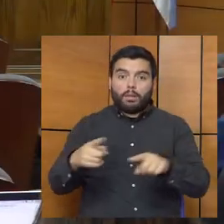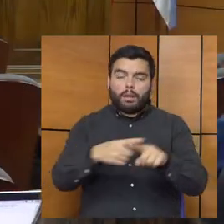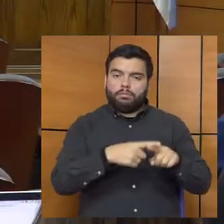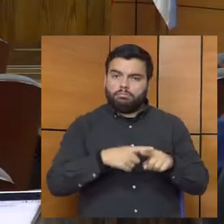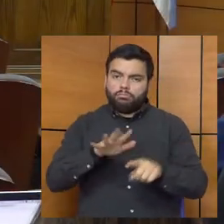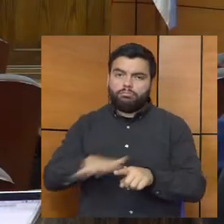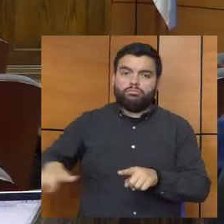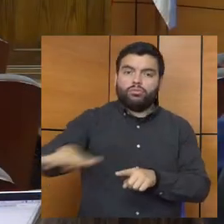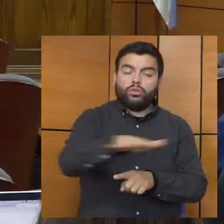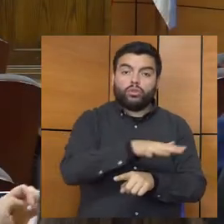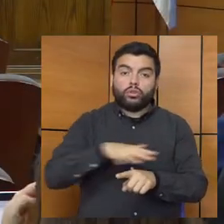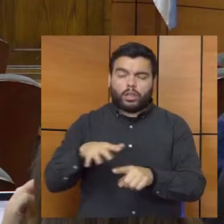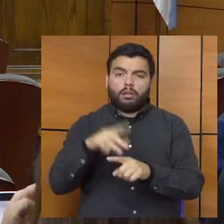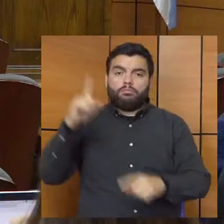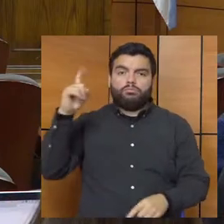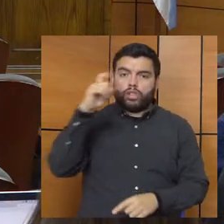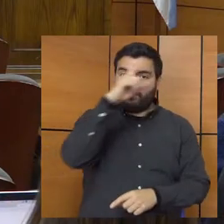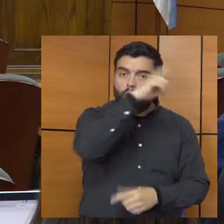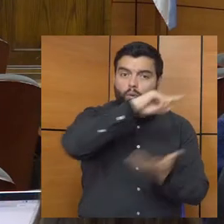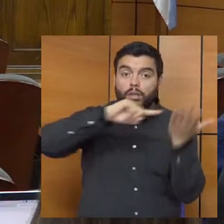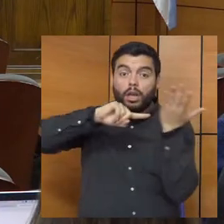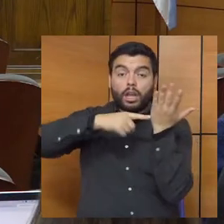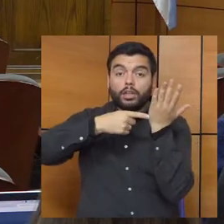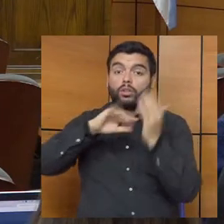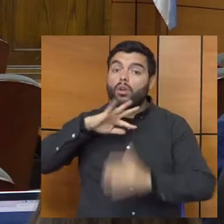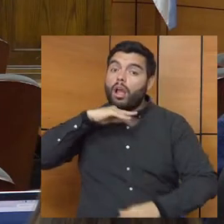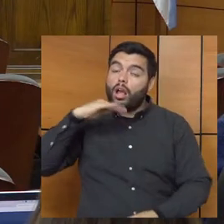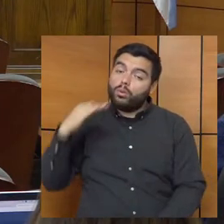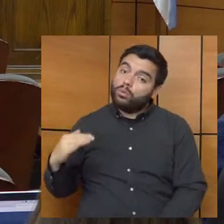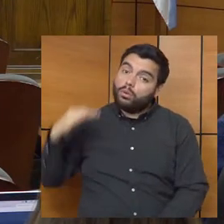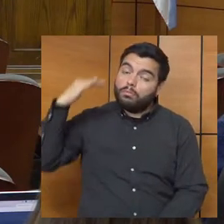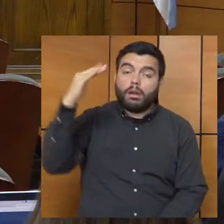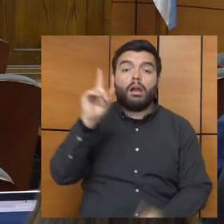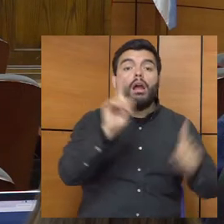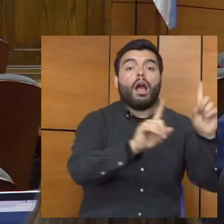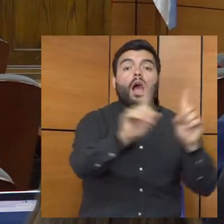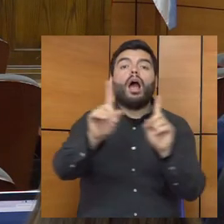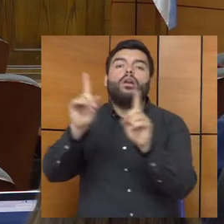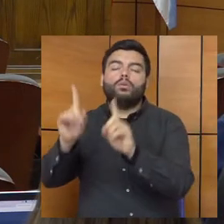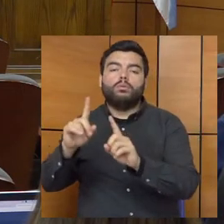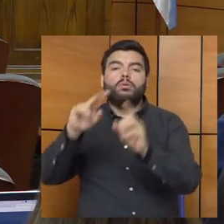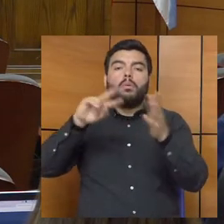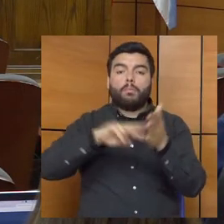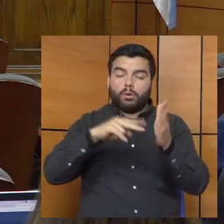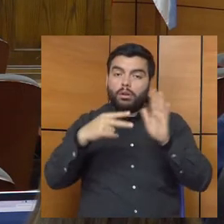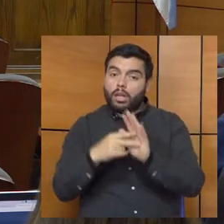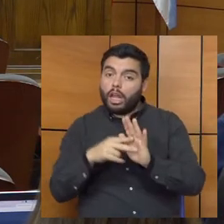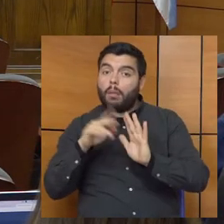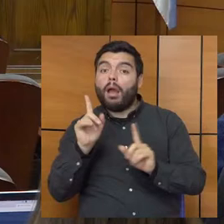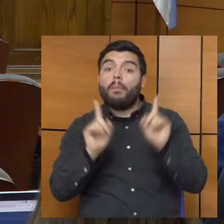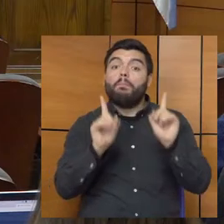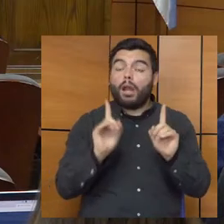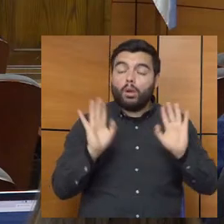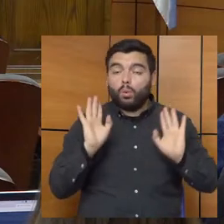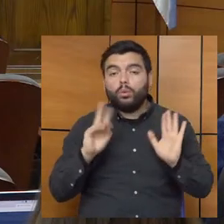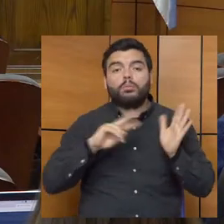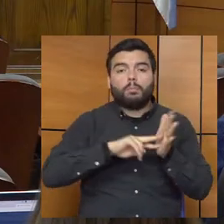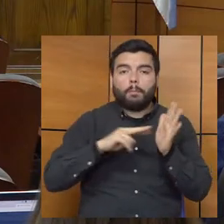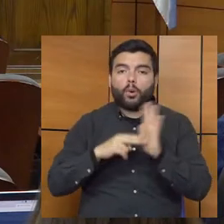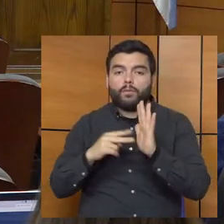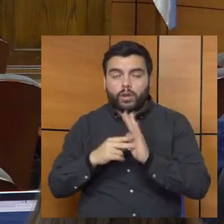digital en las personas mayores, que es, al fin y al cabo es un problema, que puede ser un problema y es un problema para muchas personas.